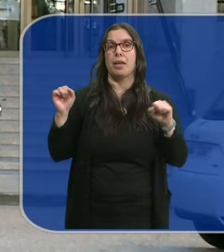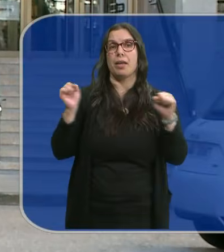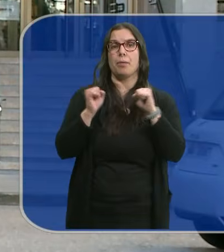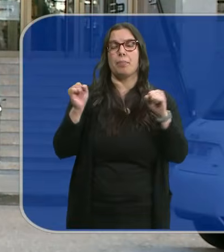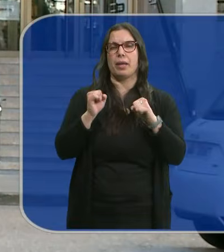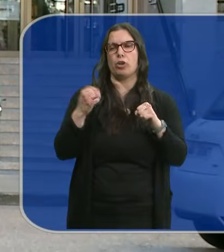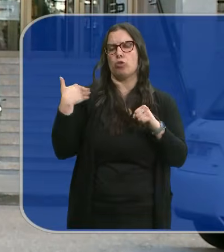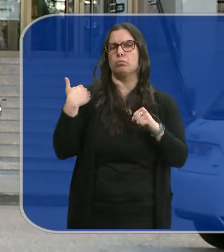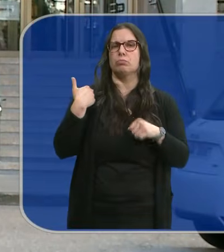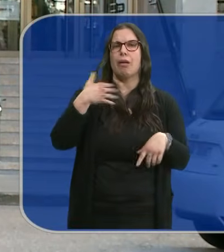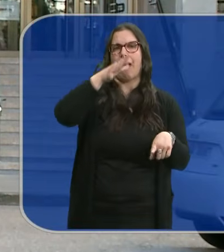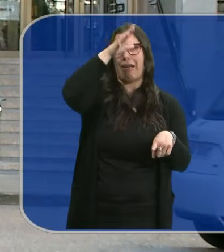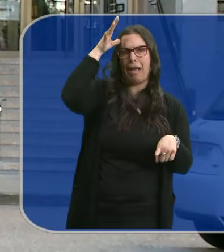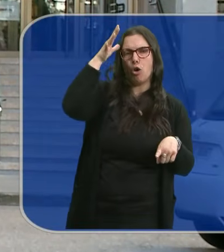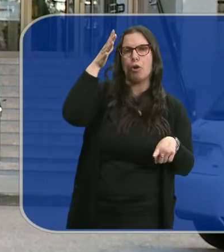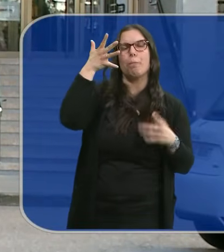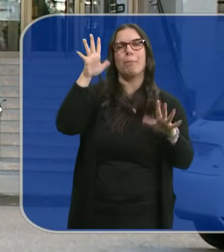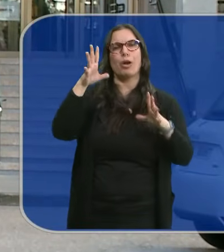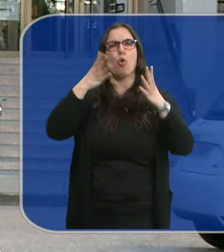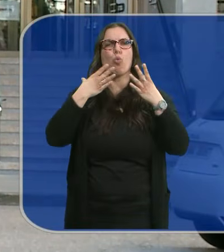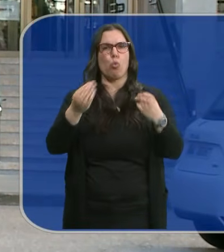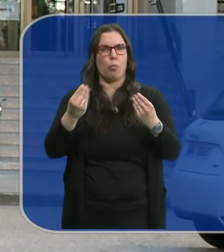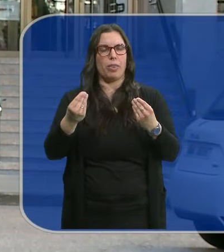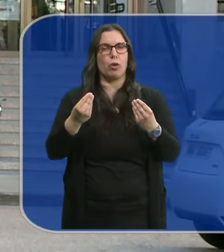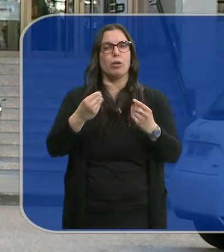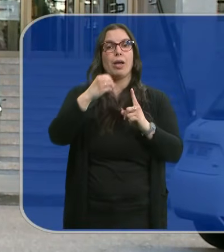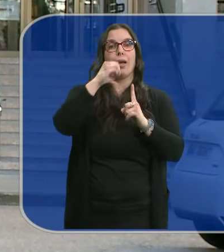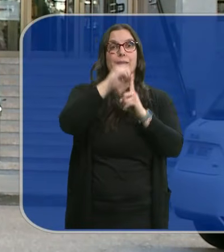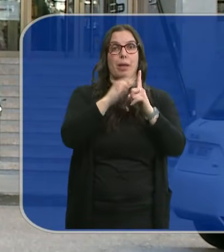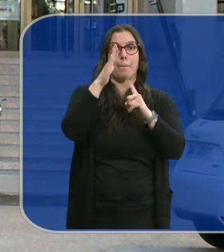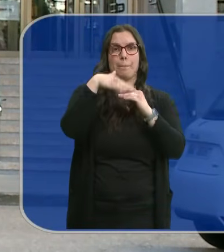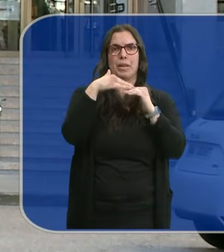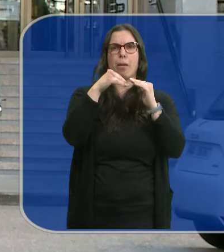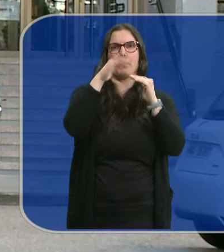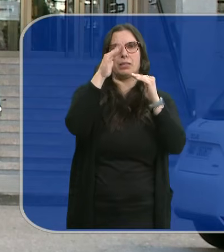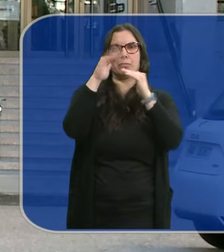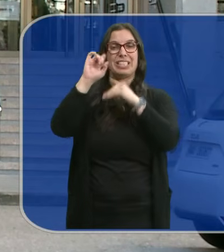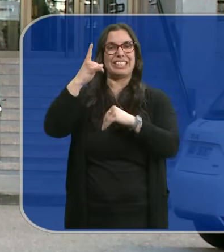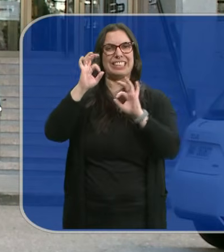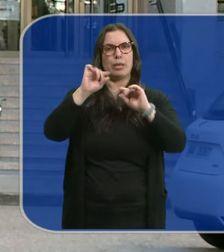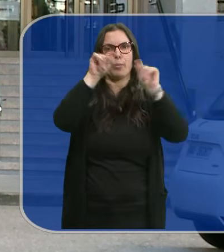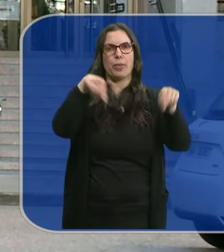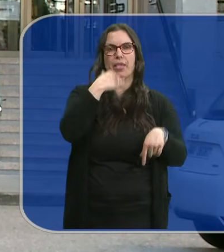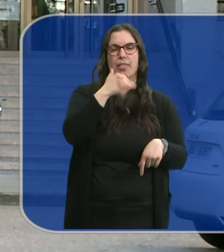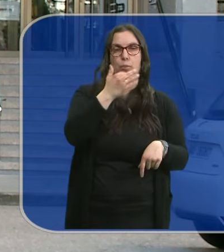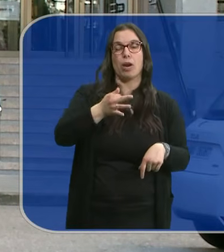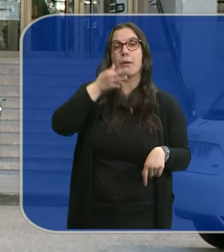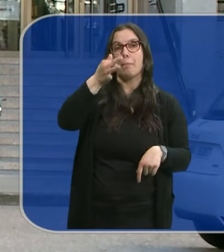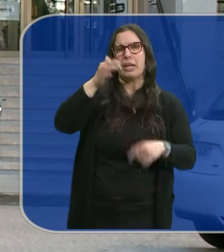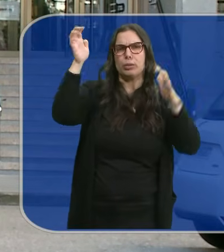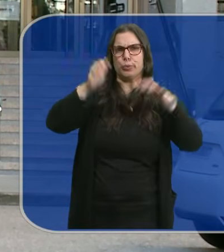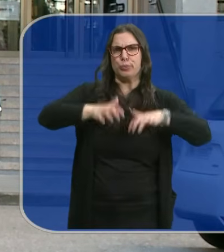definido como cálido y húmedo en nuestra región, con mínimas por encima de lo habitual, especialmente en la provincia de Zamora, y con un aumento de